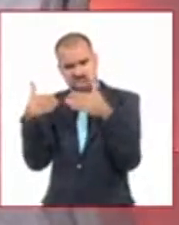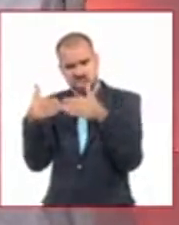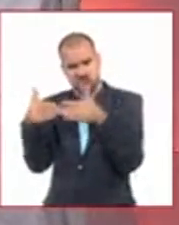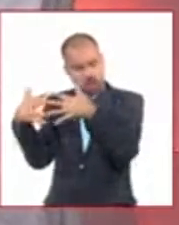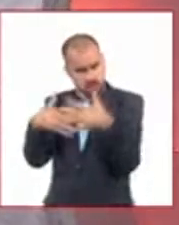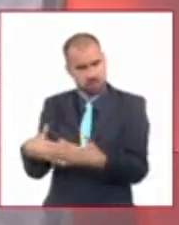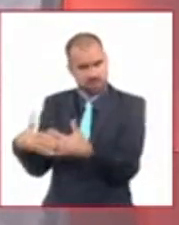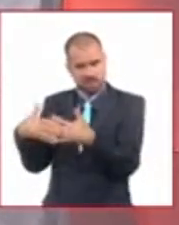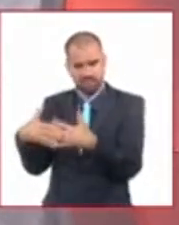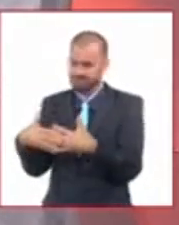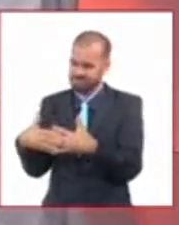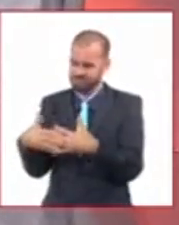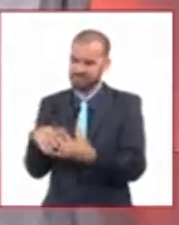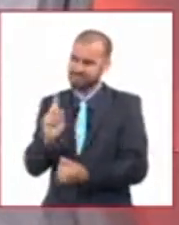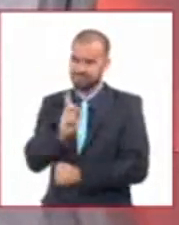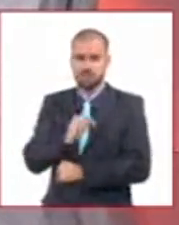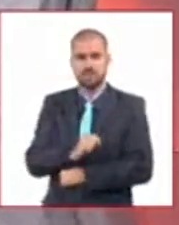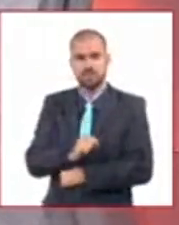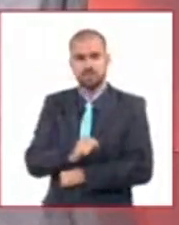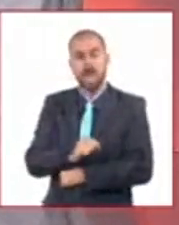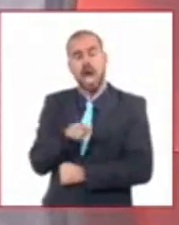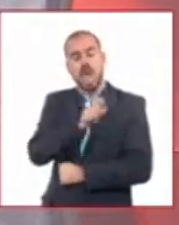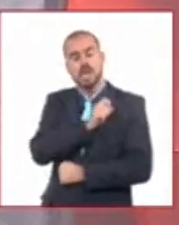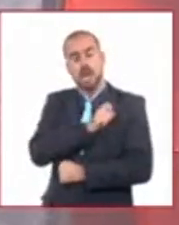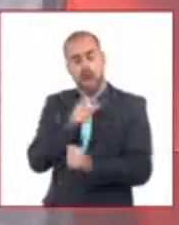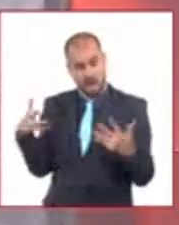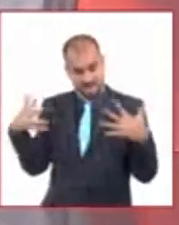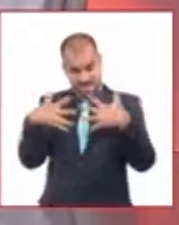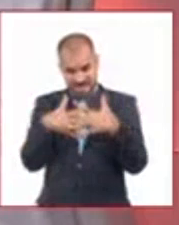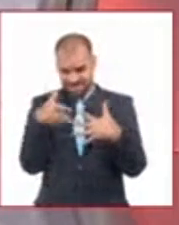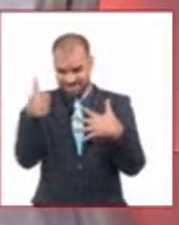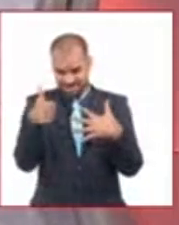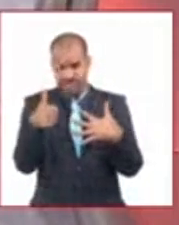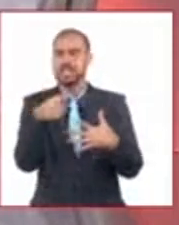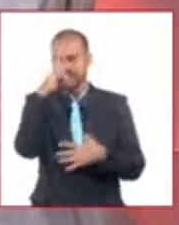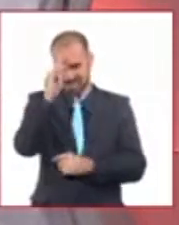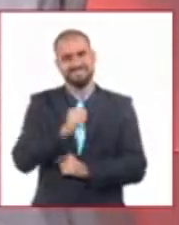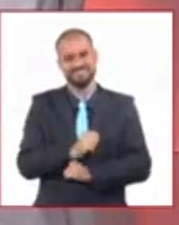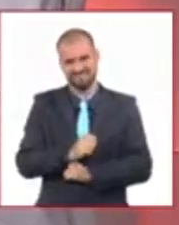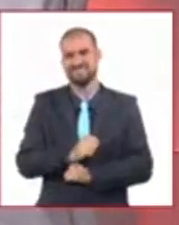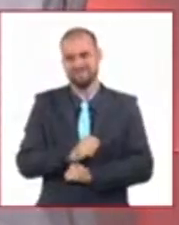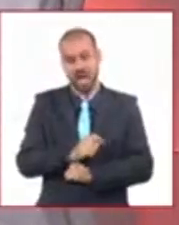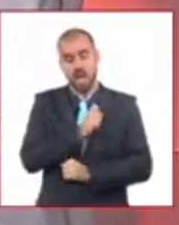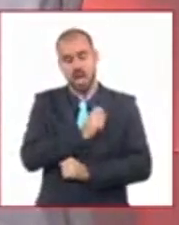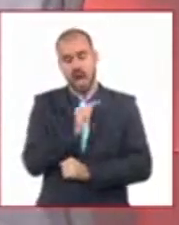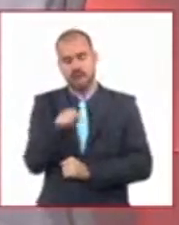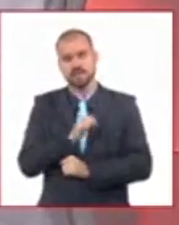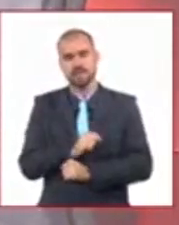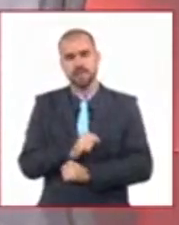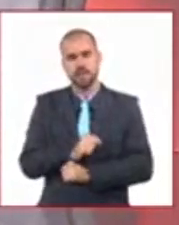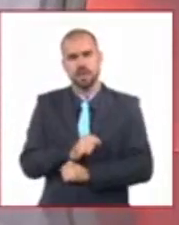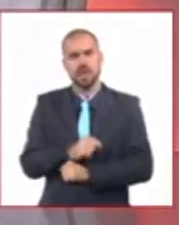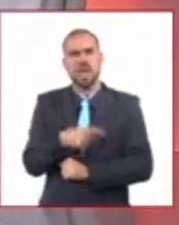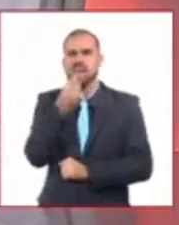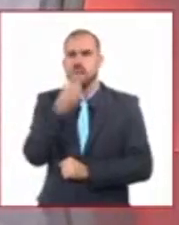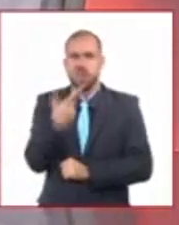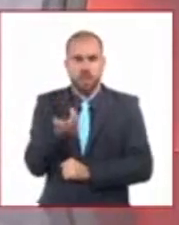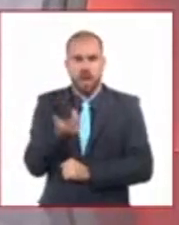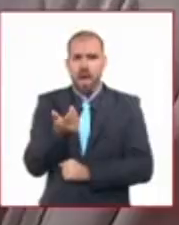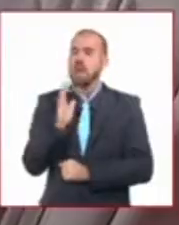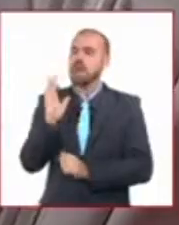buena relación si están interesados en tener esas relaciones en un marco de respeto si